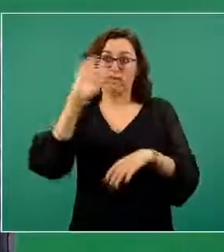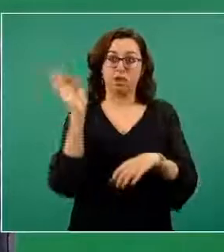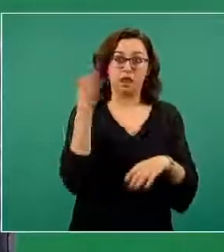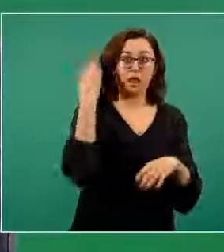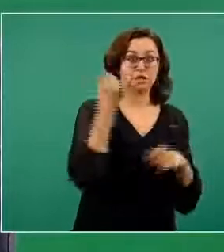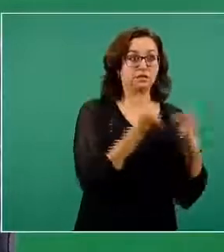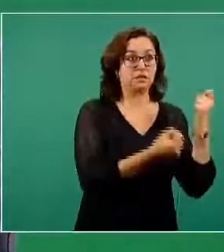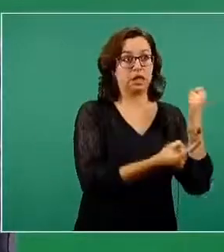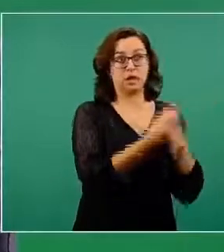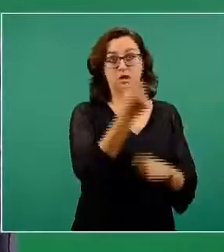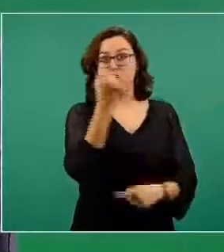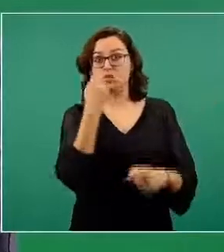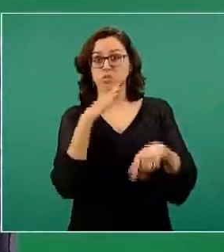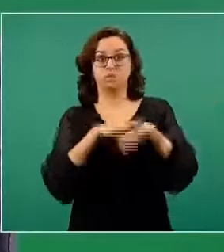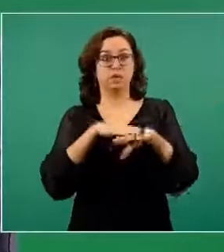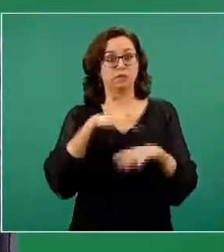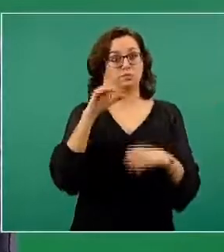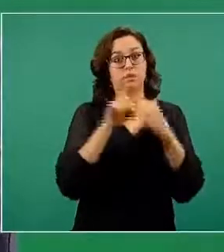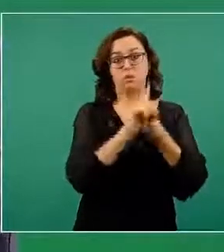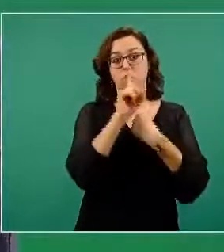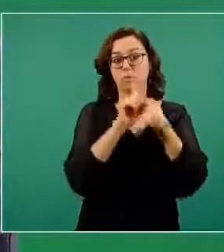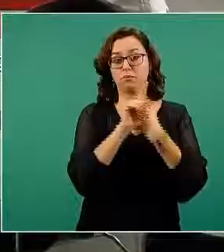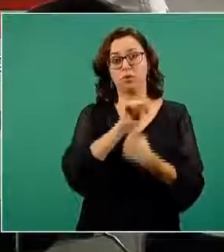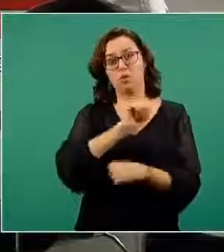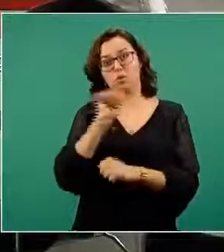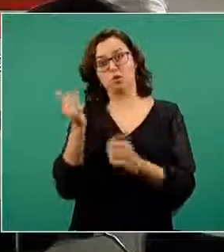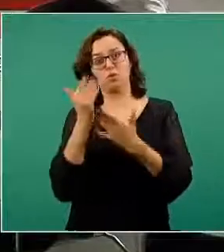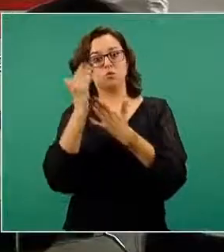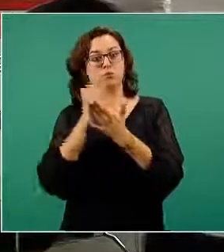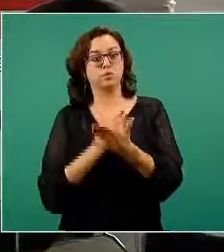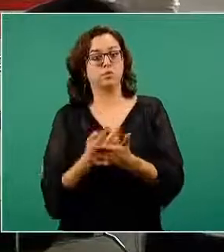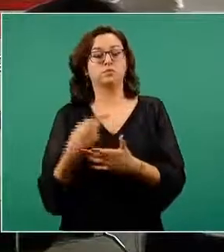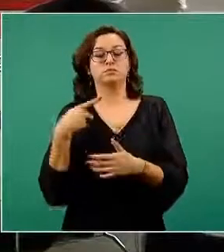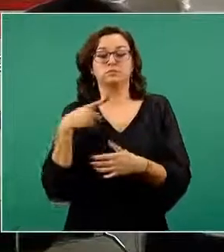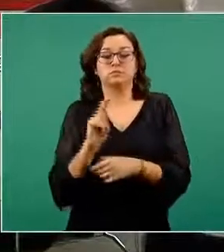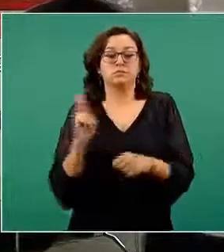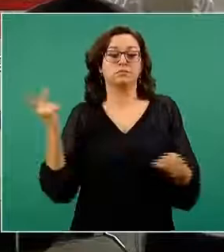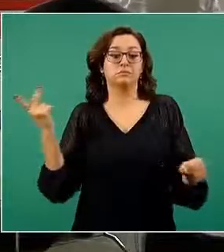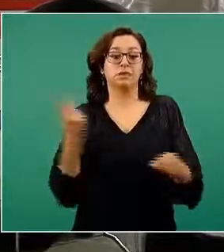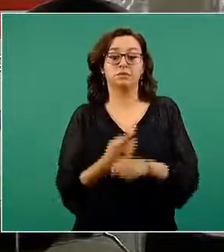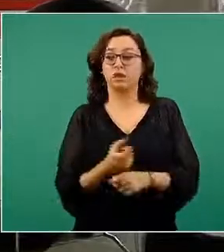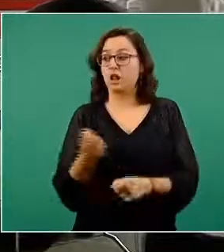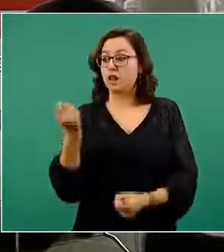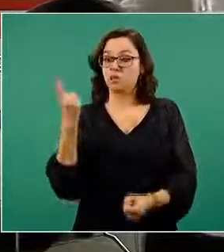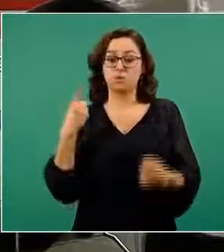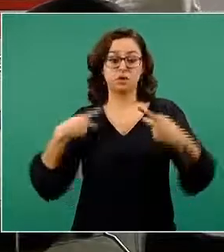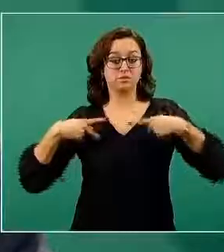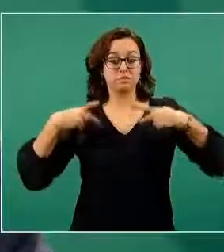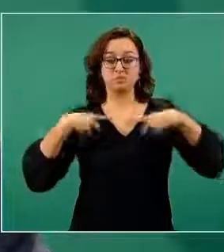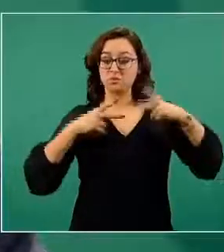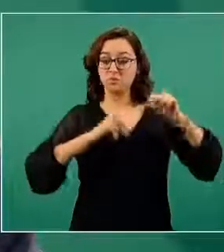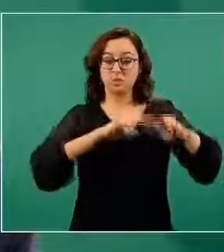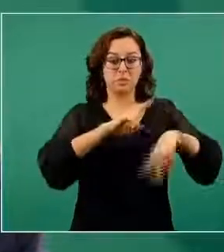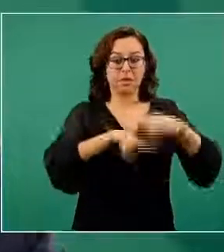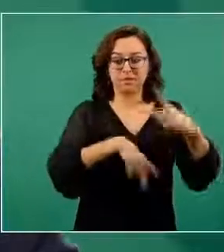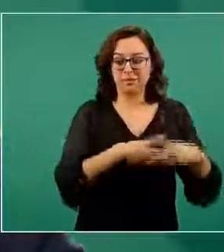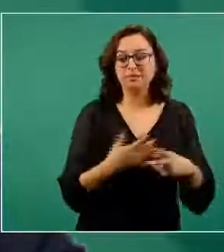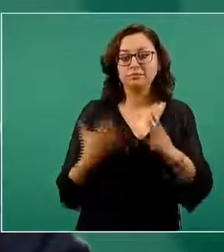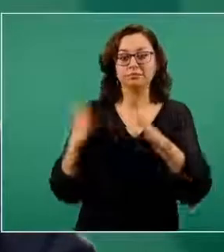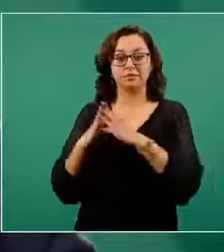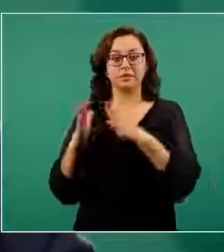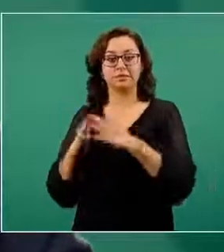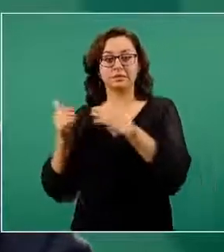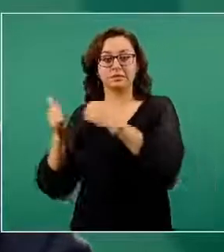llevó a que se suspendiera la participación en el espacio de trabajo, aquí no en el espacio público, en las ocupaciones de